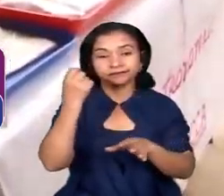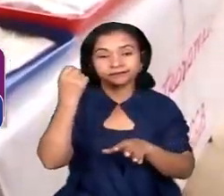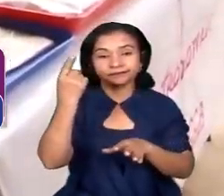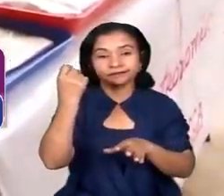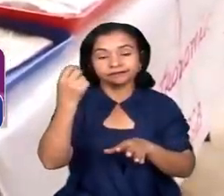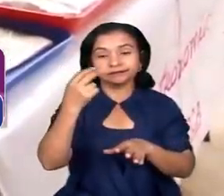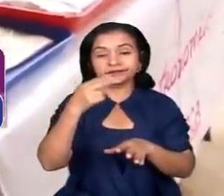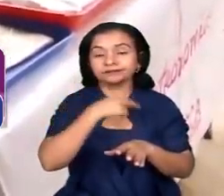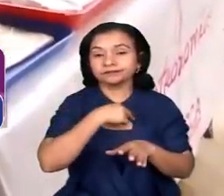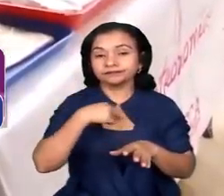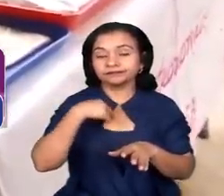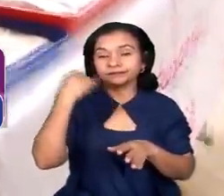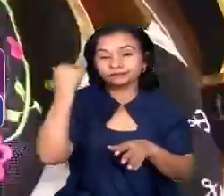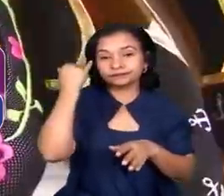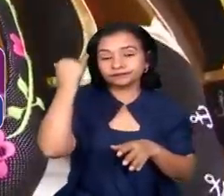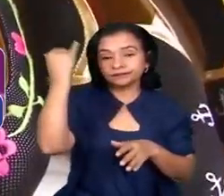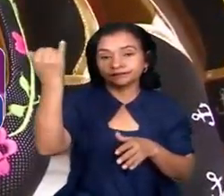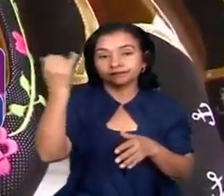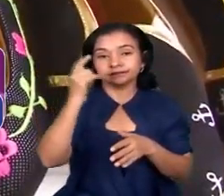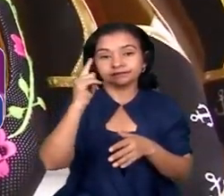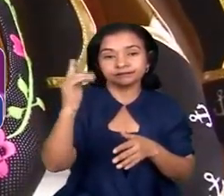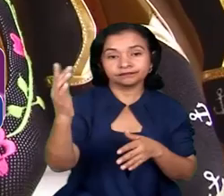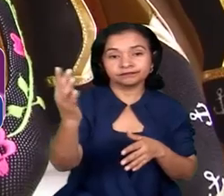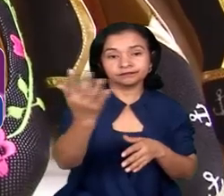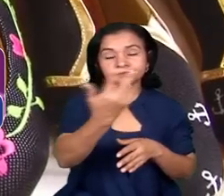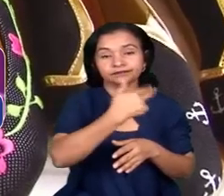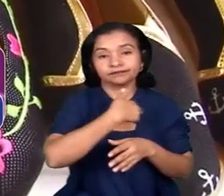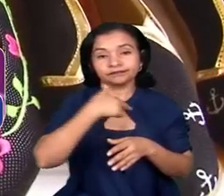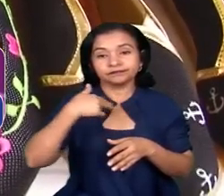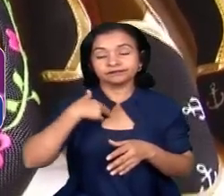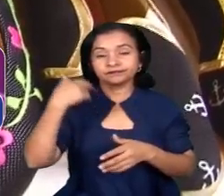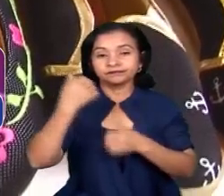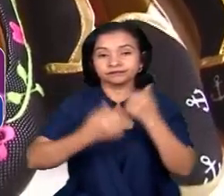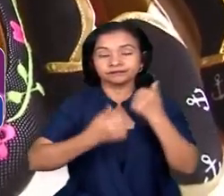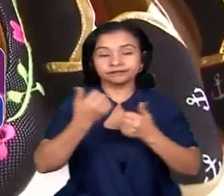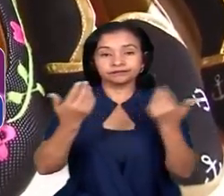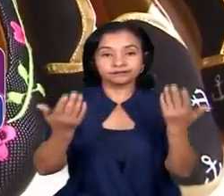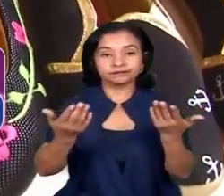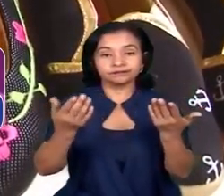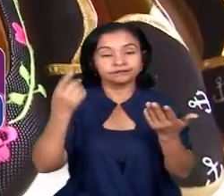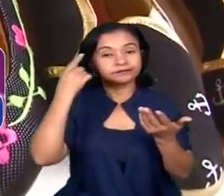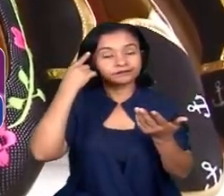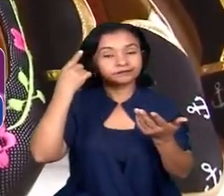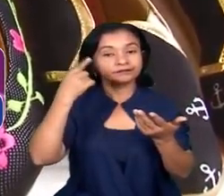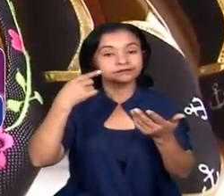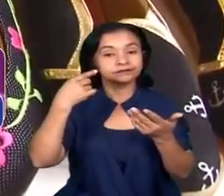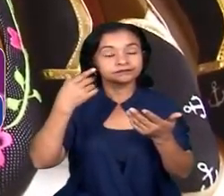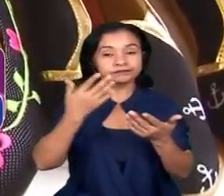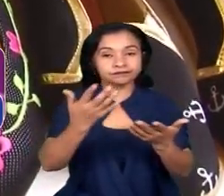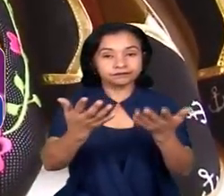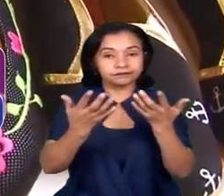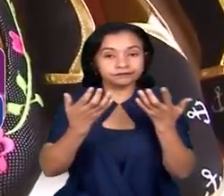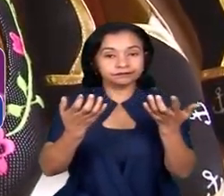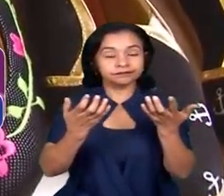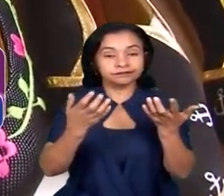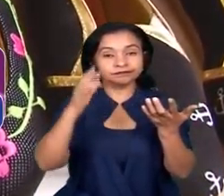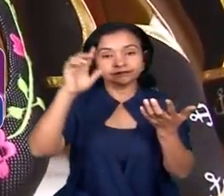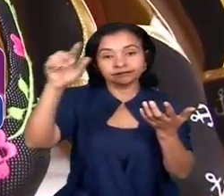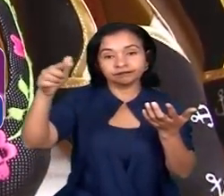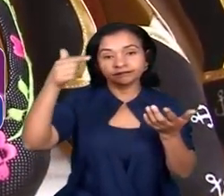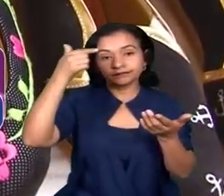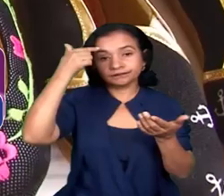capacidad, el discernimiento de ver de la, todo lo que hicieron, el daño que han hecho. Creo que al final nosotros lo que queremos es que el